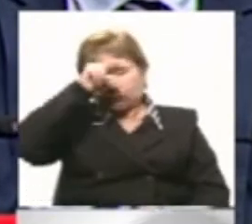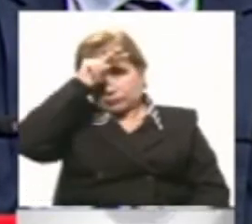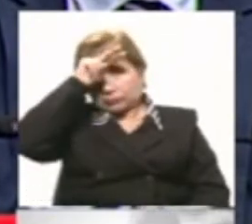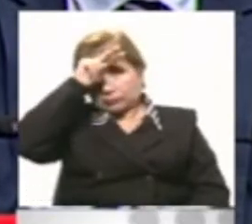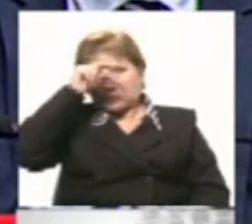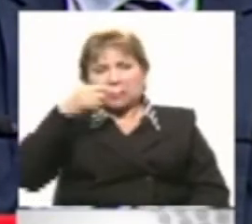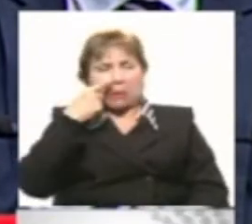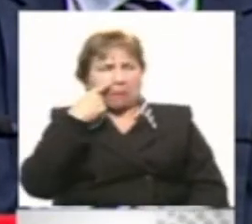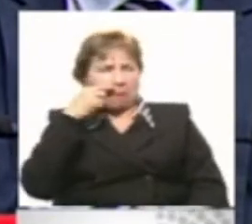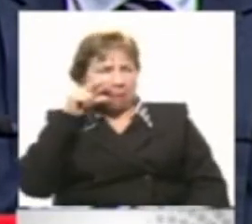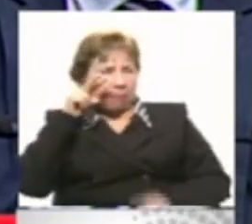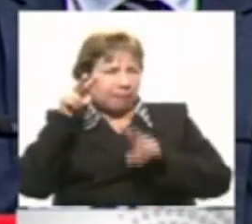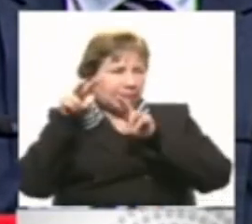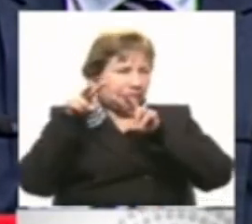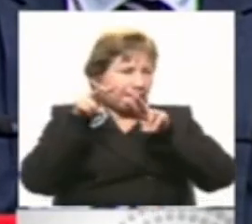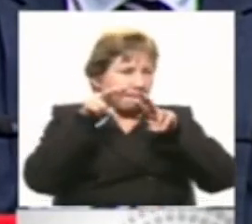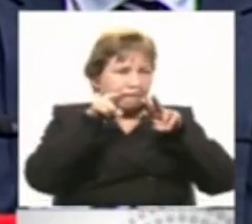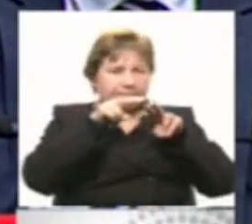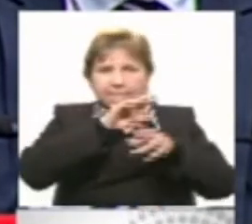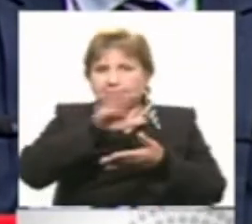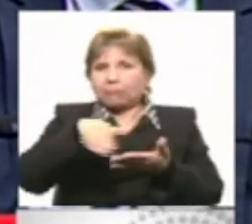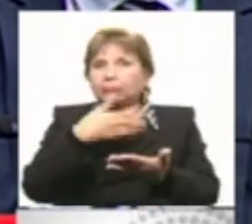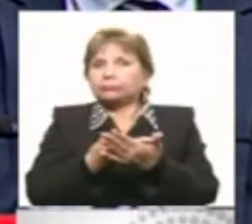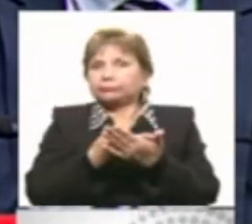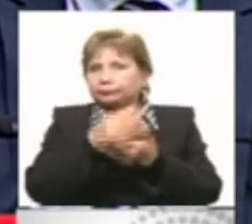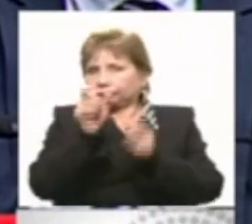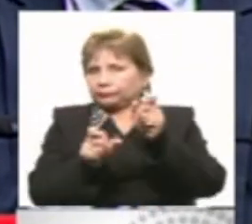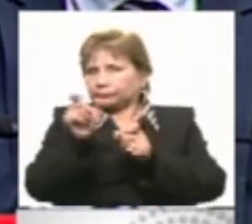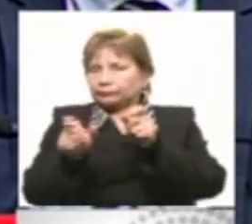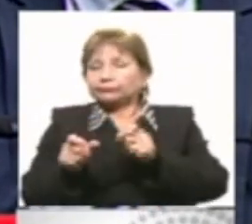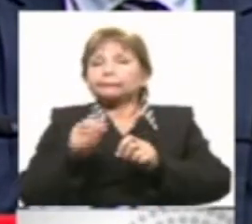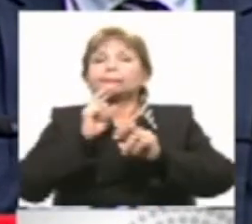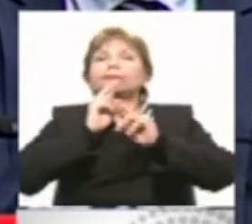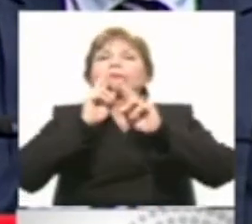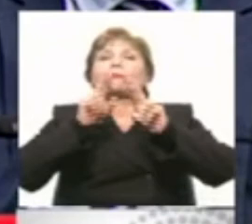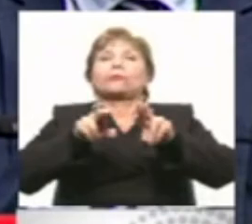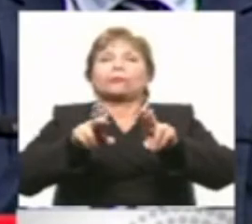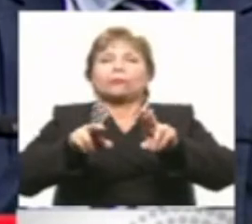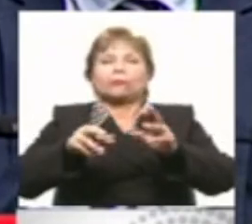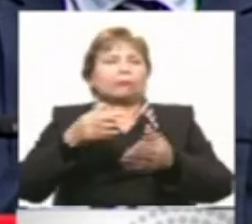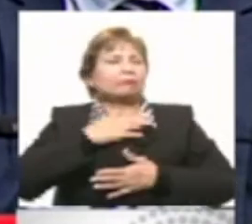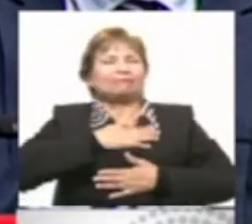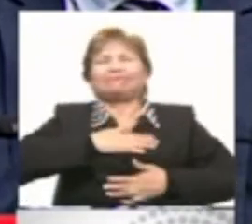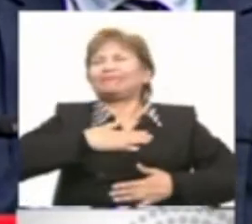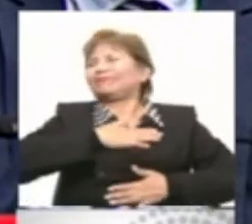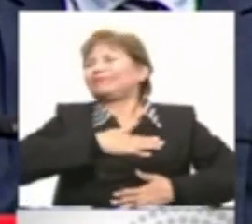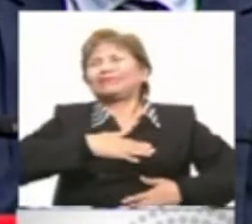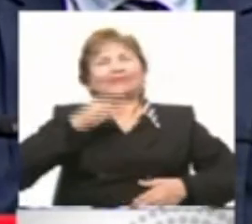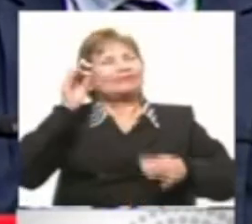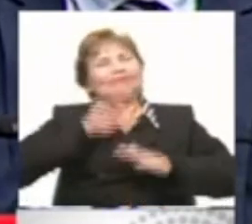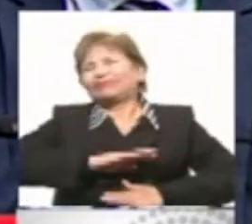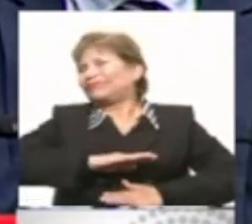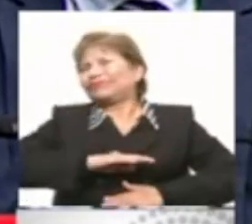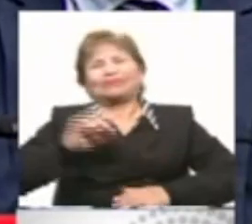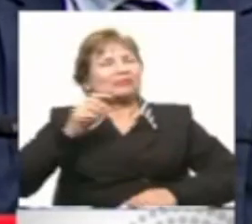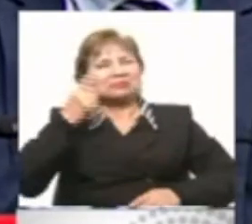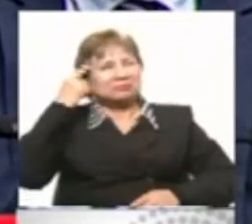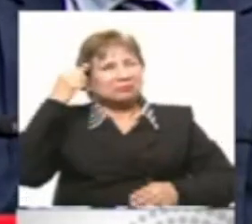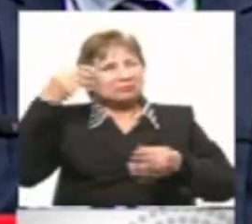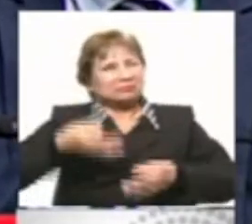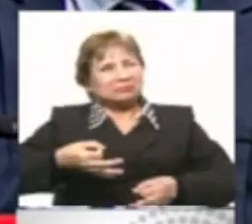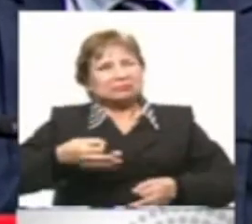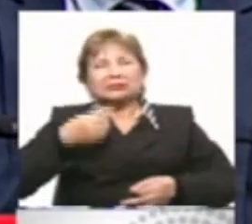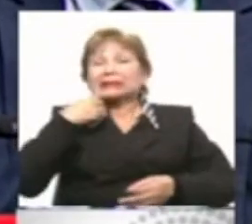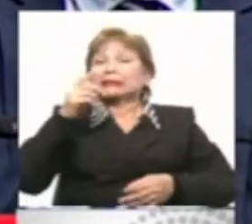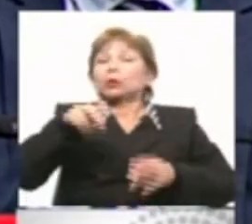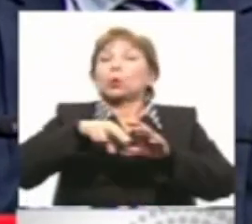nos vigila a todos. Las respuestas de Maraví son totalmente insatisfactorias. Nadie le cree. Si